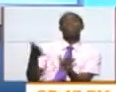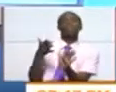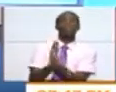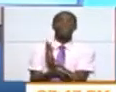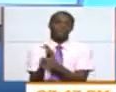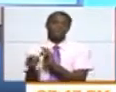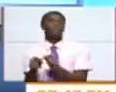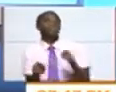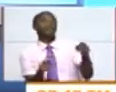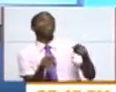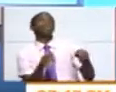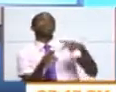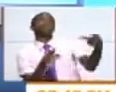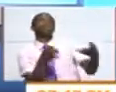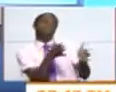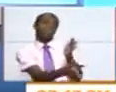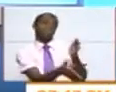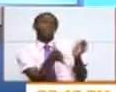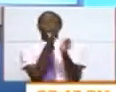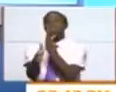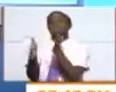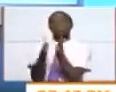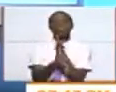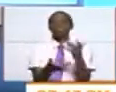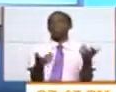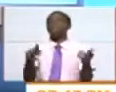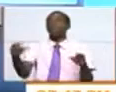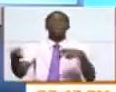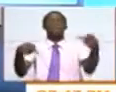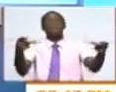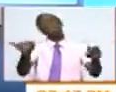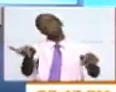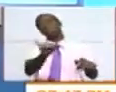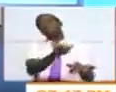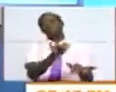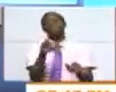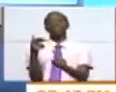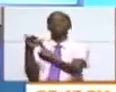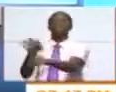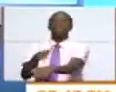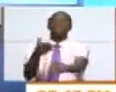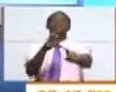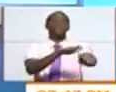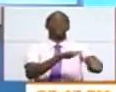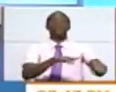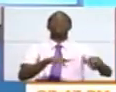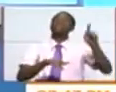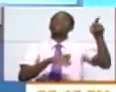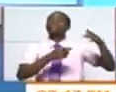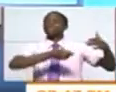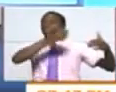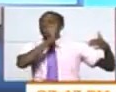este cayó por esto y este cayó por esto. Todos caen por lo mismo, son asesinados por el régimen.